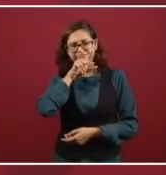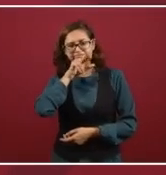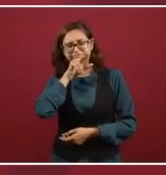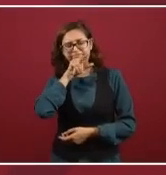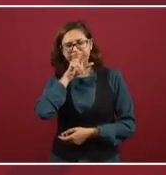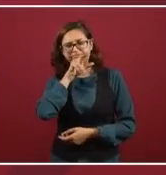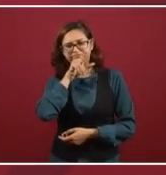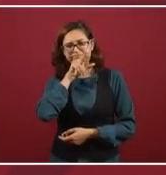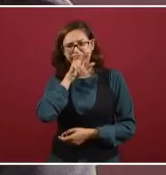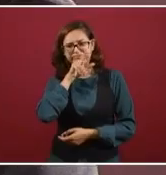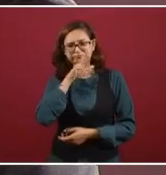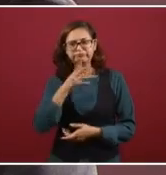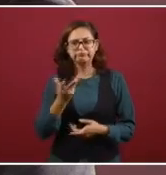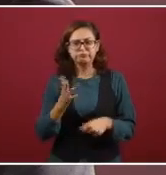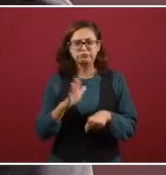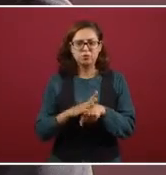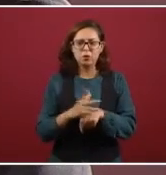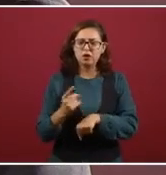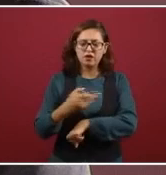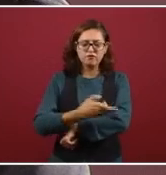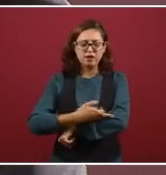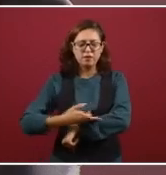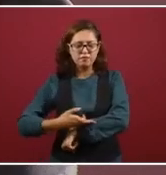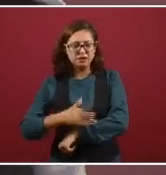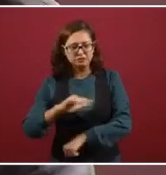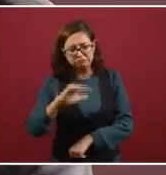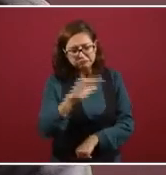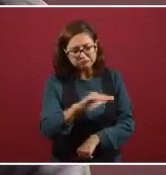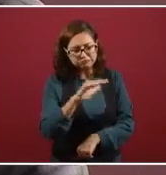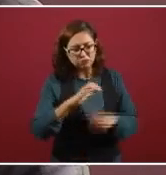que invertir para recuperar el cuerpo de sus deudos.